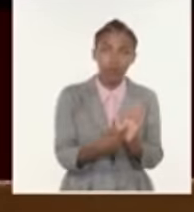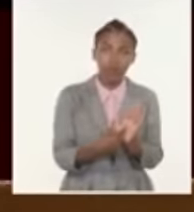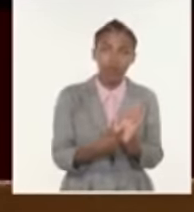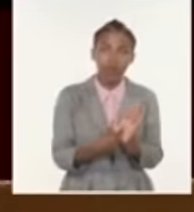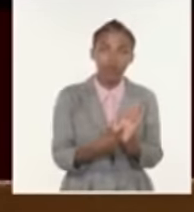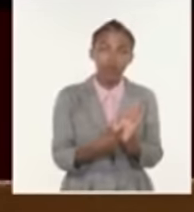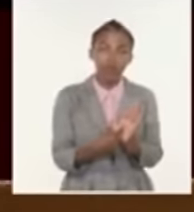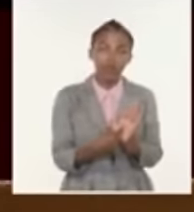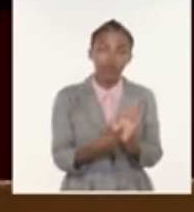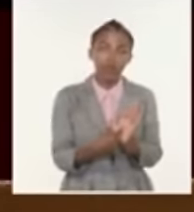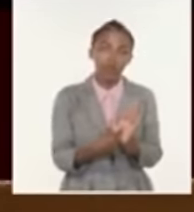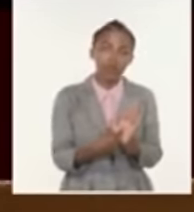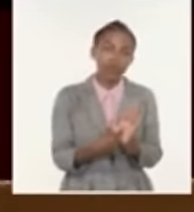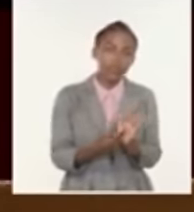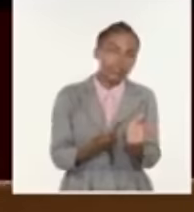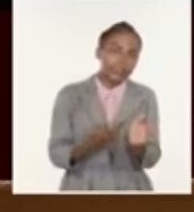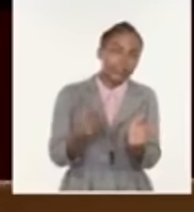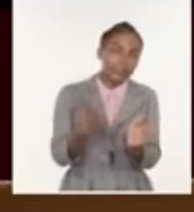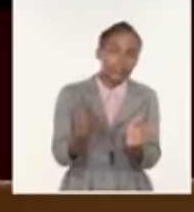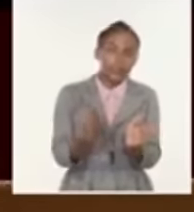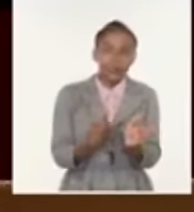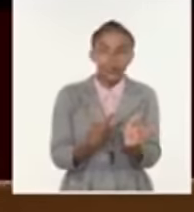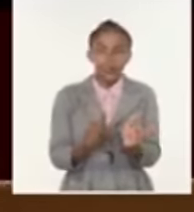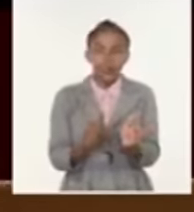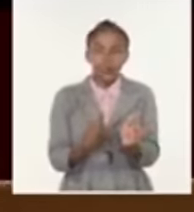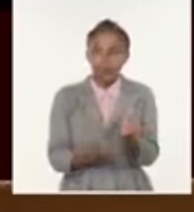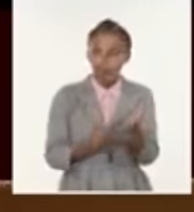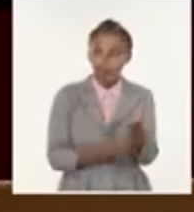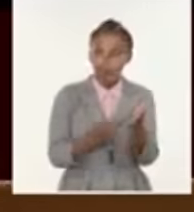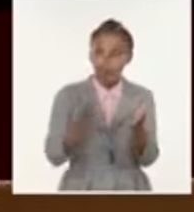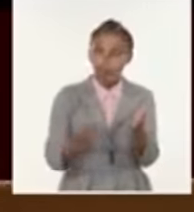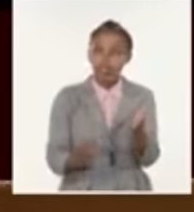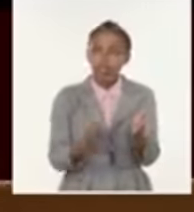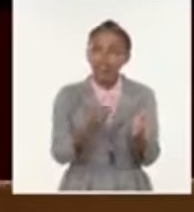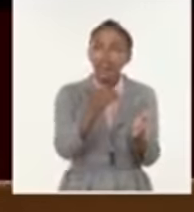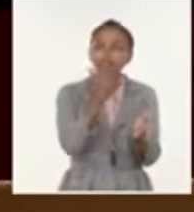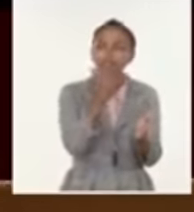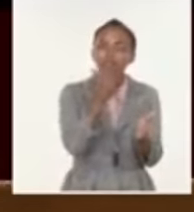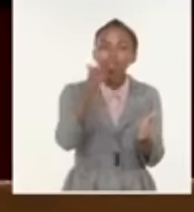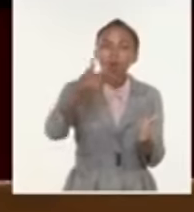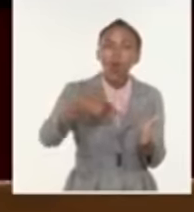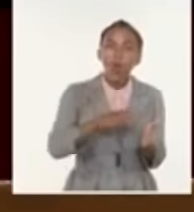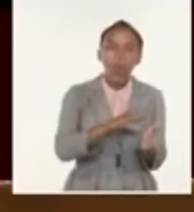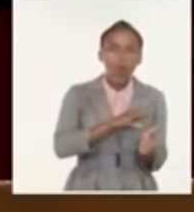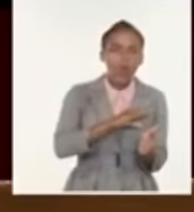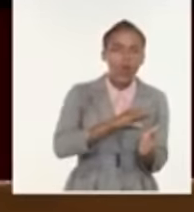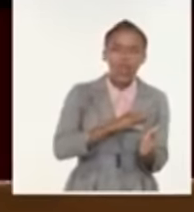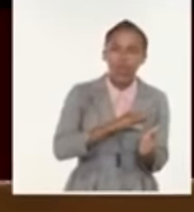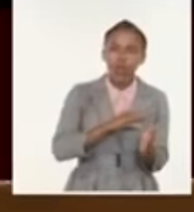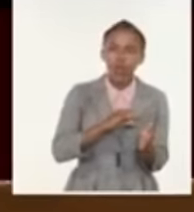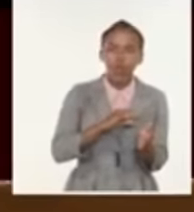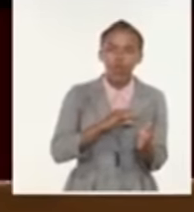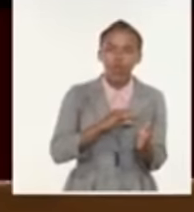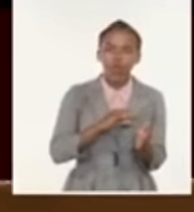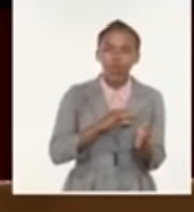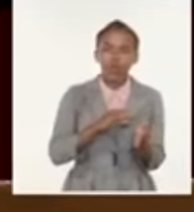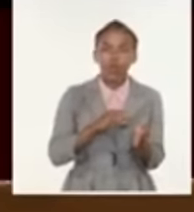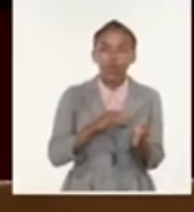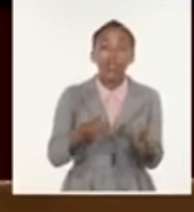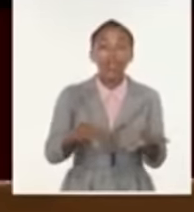no estamos convencidos que los afectados no son los jubilados, no. Por la situación de los